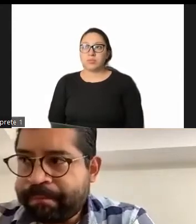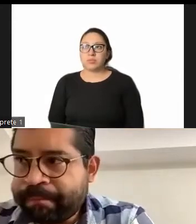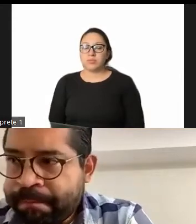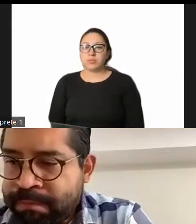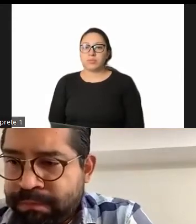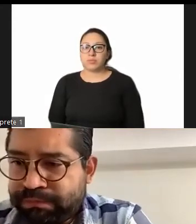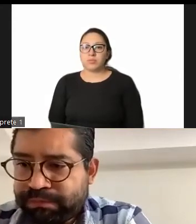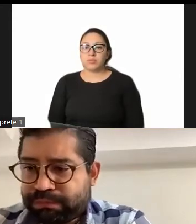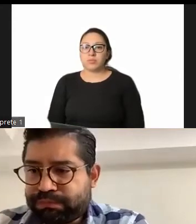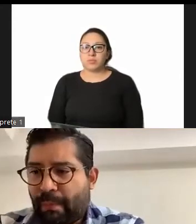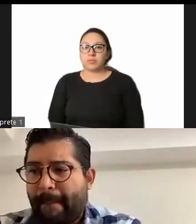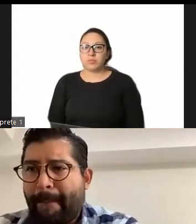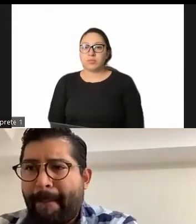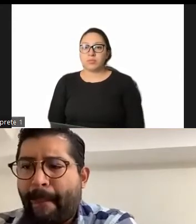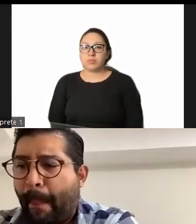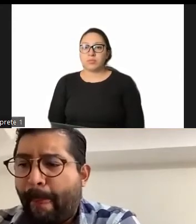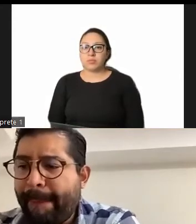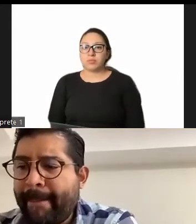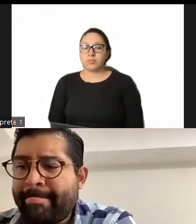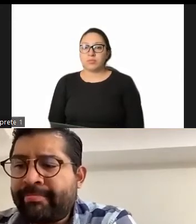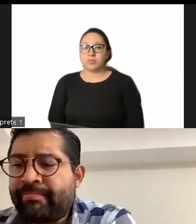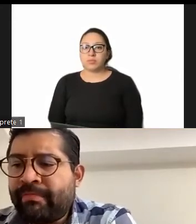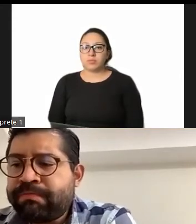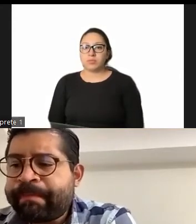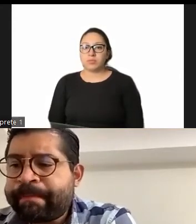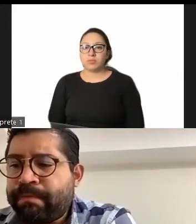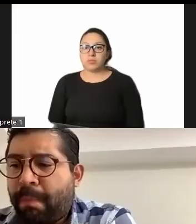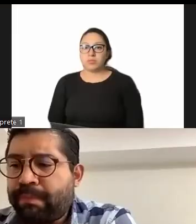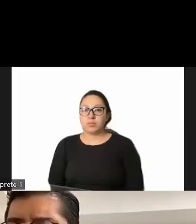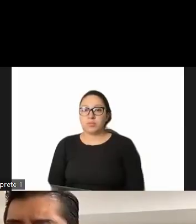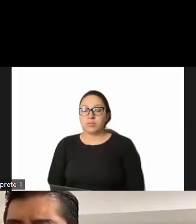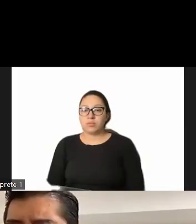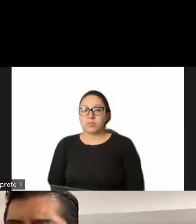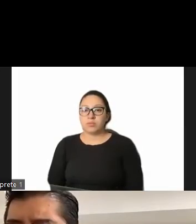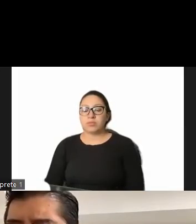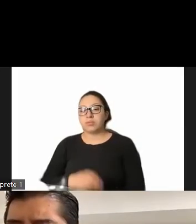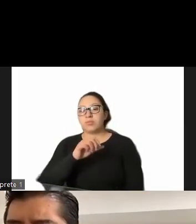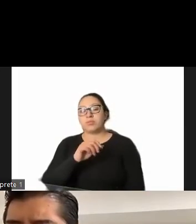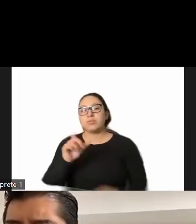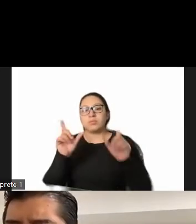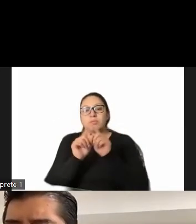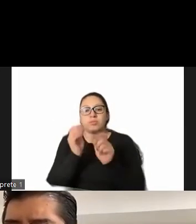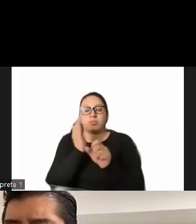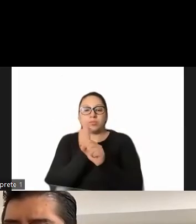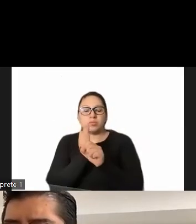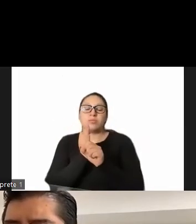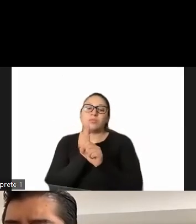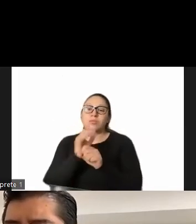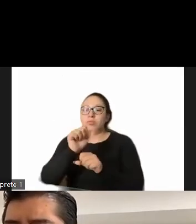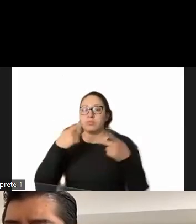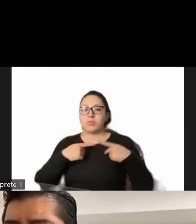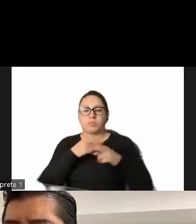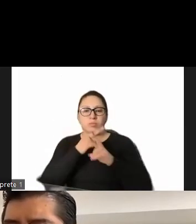Bien, nadie más en contra, diputada presidenta. Sin embargo, me gustaría poner a consideración